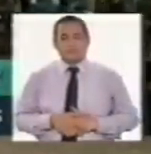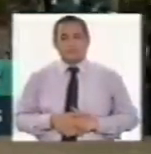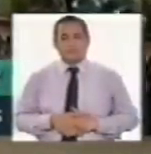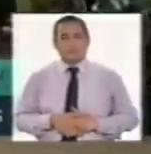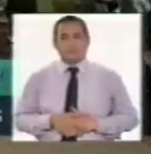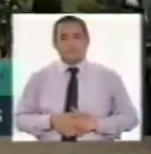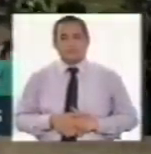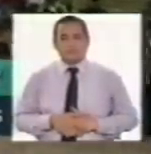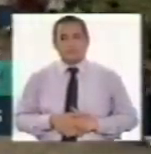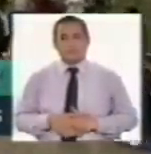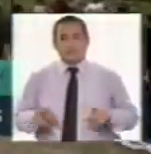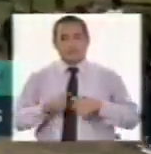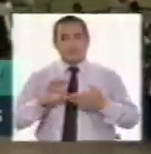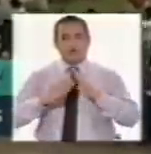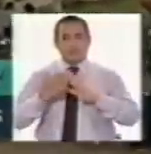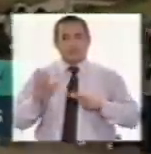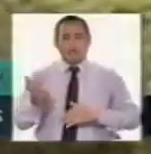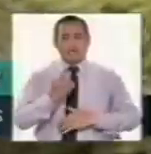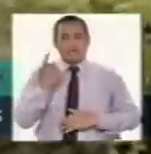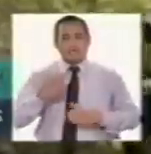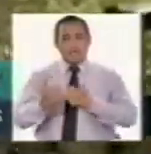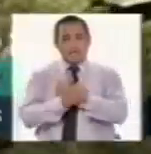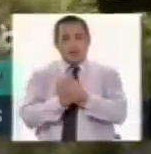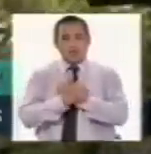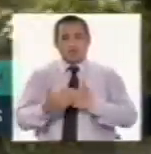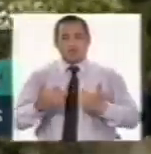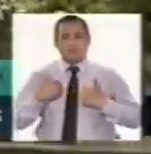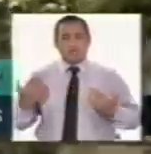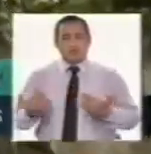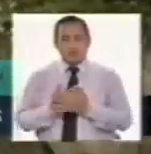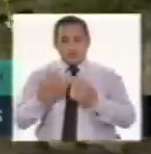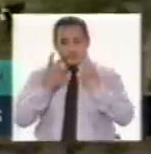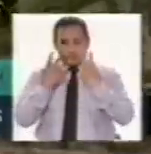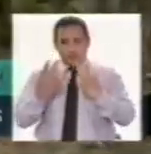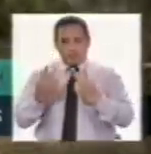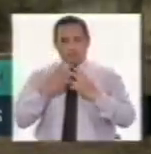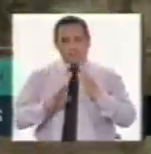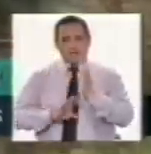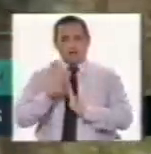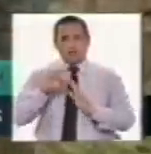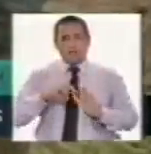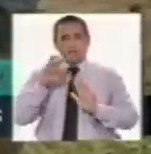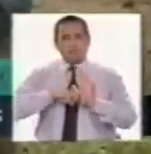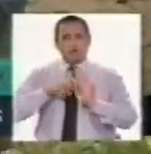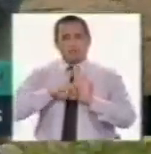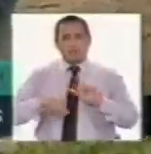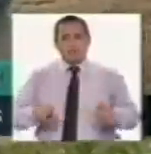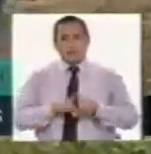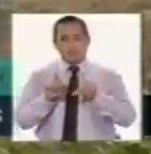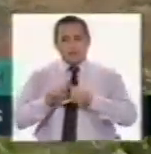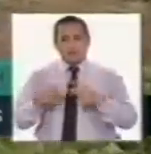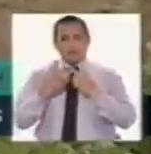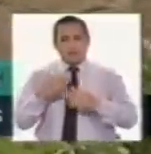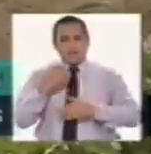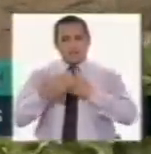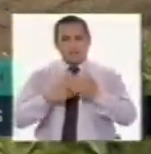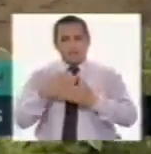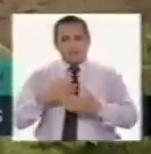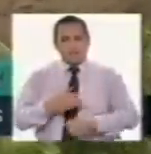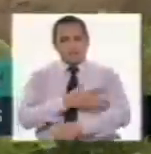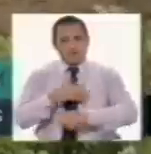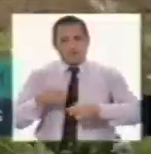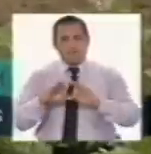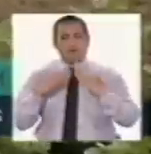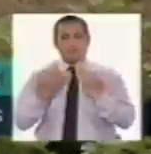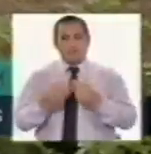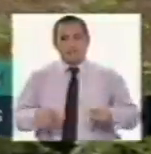emprendedora la comunidad de vinchos en ayacucho tiene una Nueva Visión de desarrollo el programa chacra emprendedora se viene fortaleciendo y más